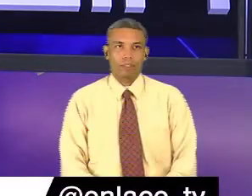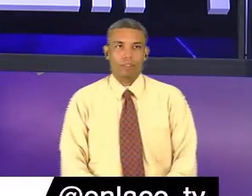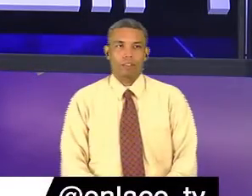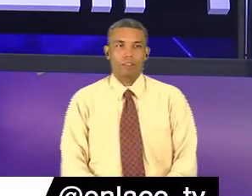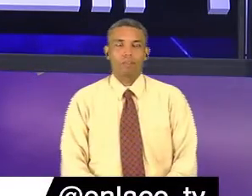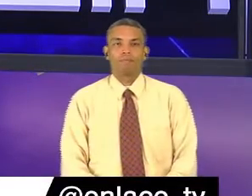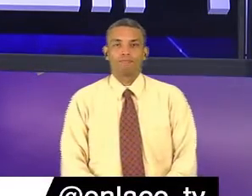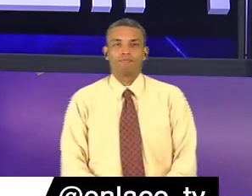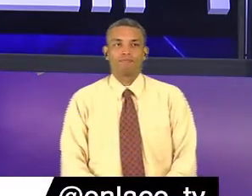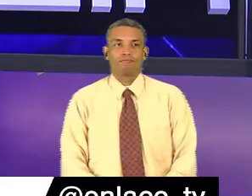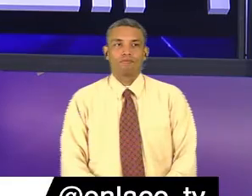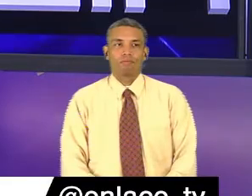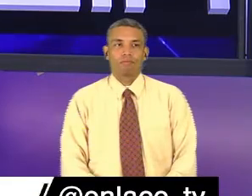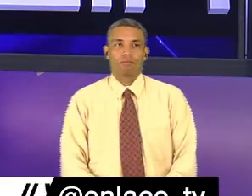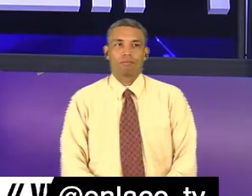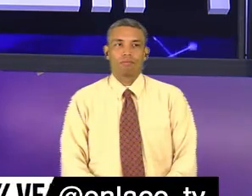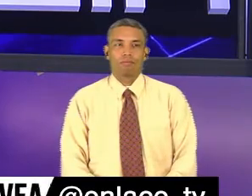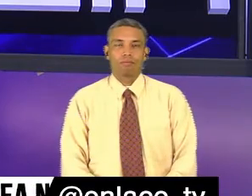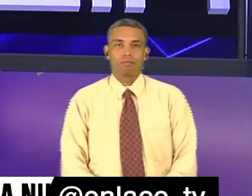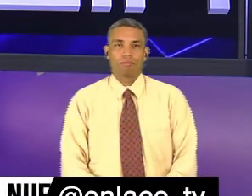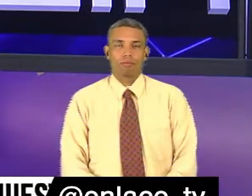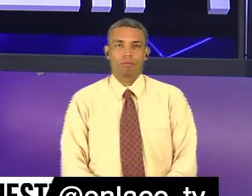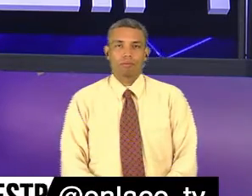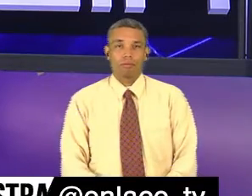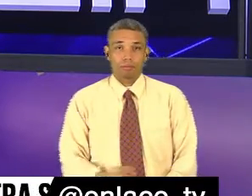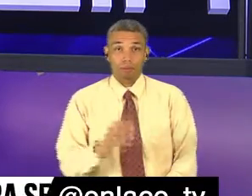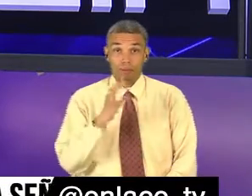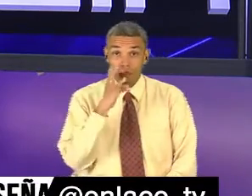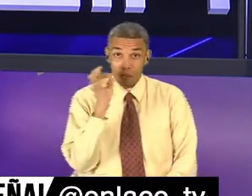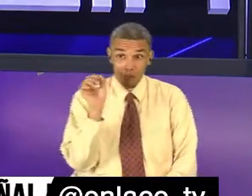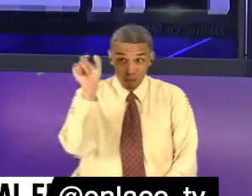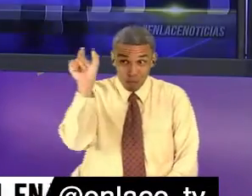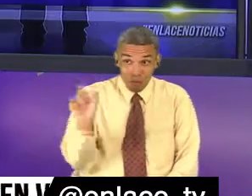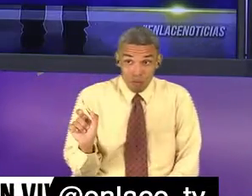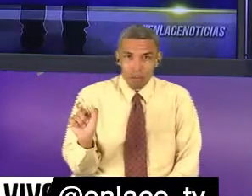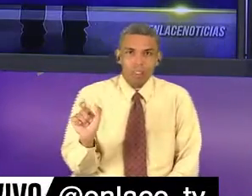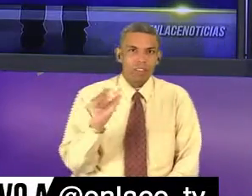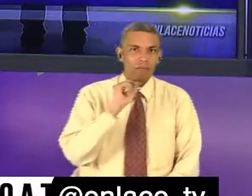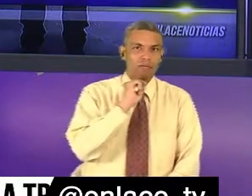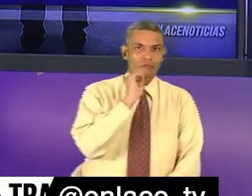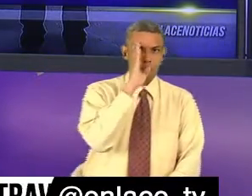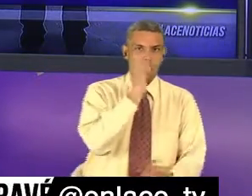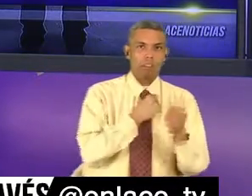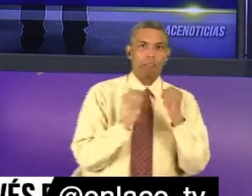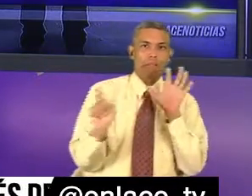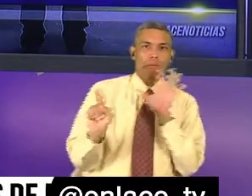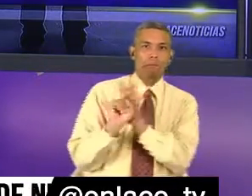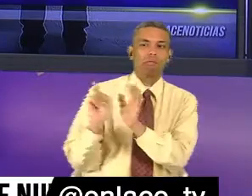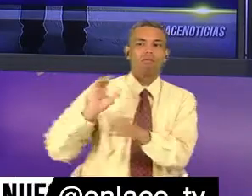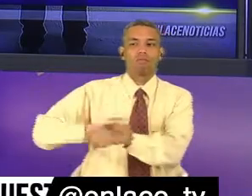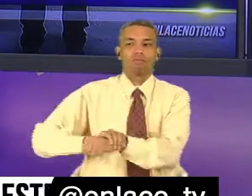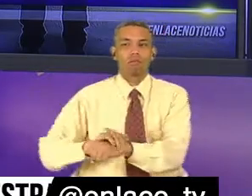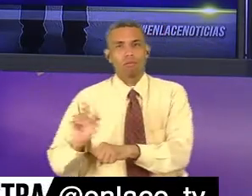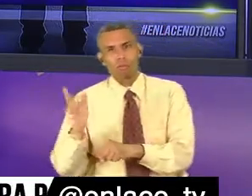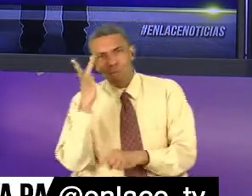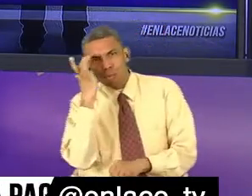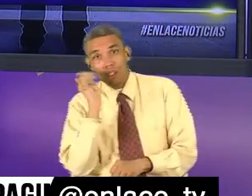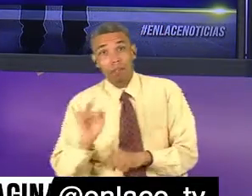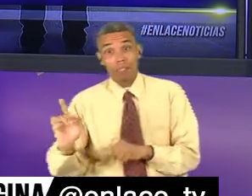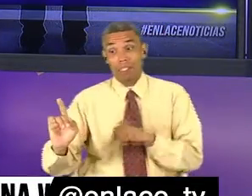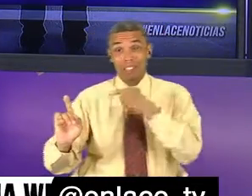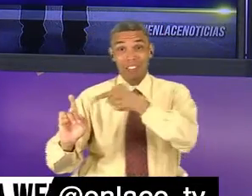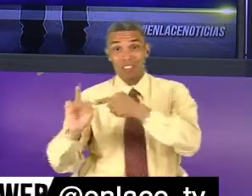Iniciamos con el desarrollo de la información. Hombre que se hacía pasar por miembro de las fuerzas militares y al parecer desmovilizado de las FARC fue capturado por